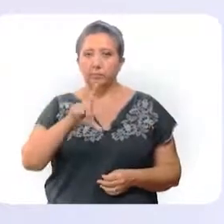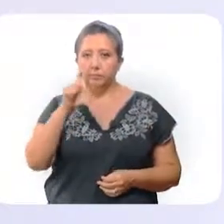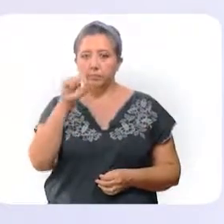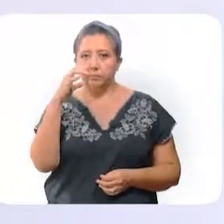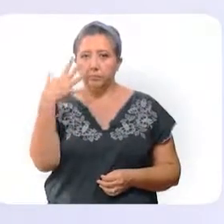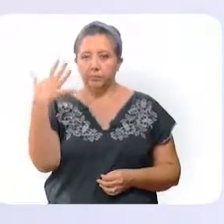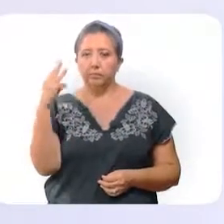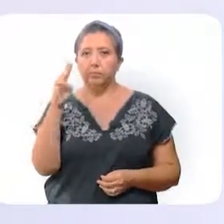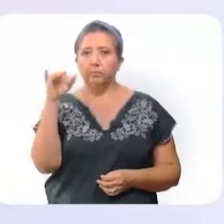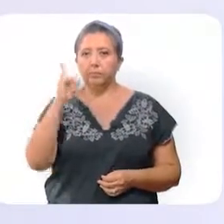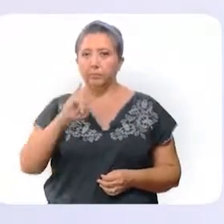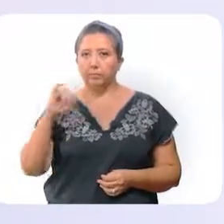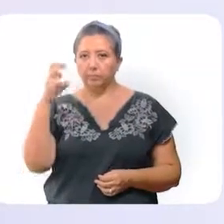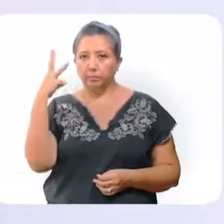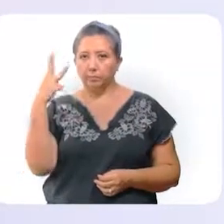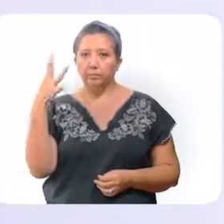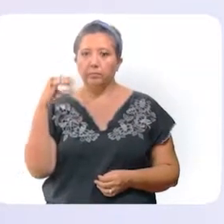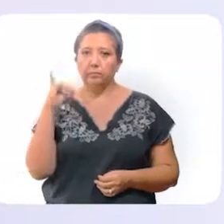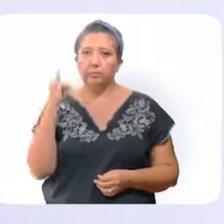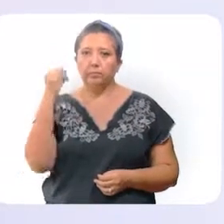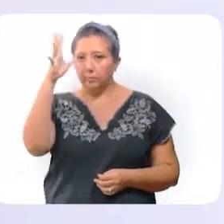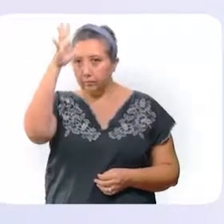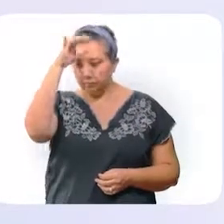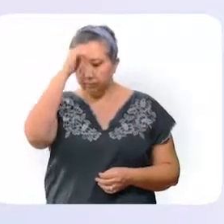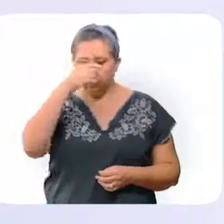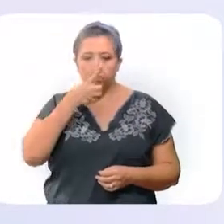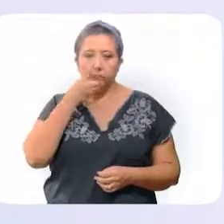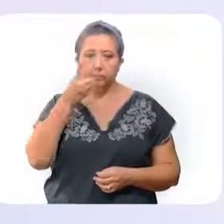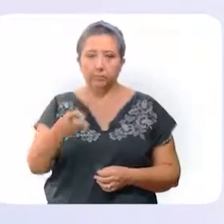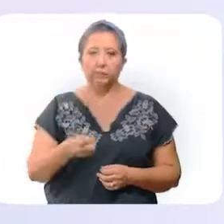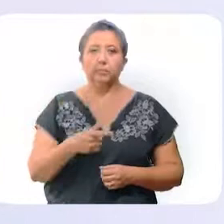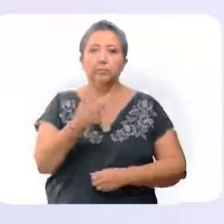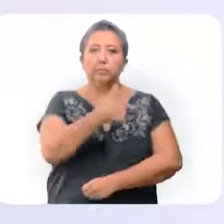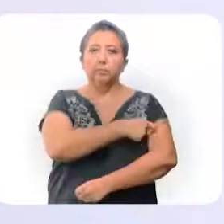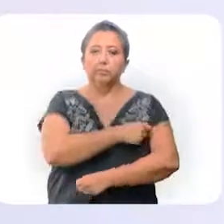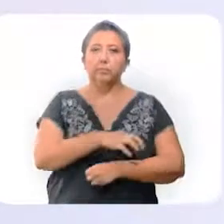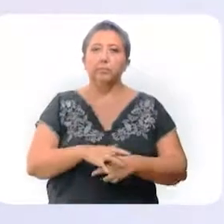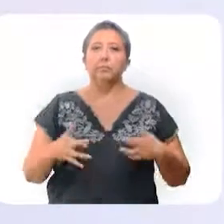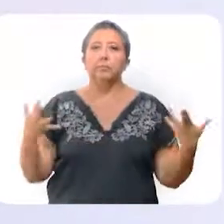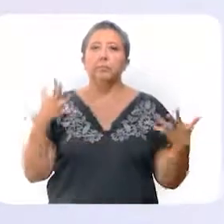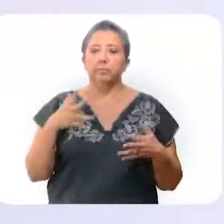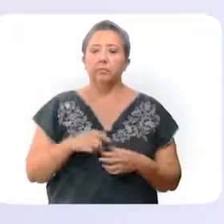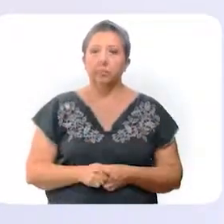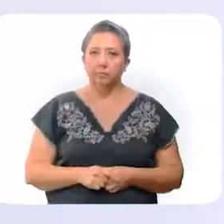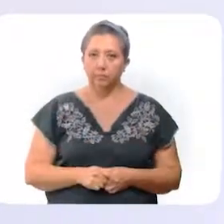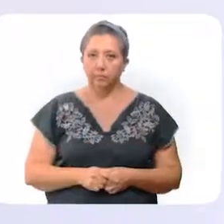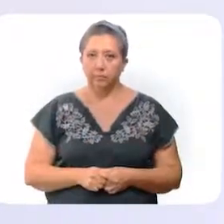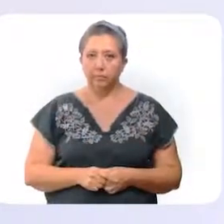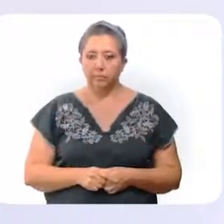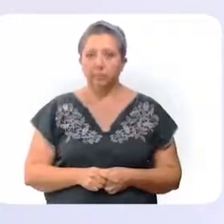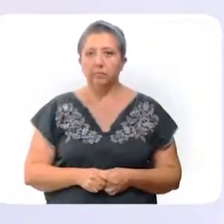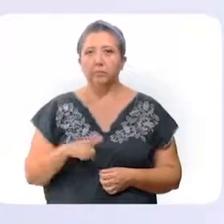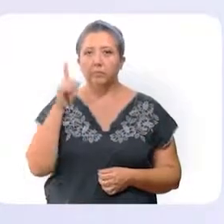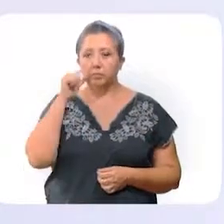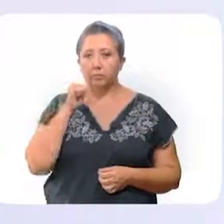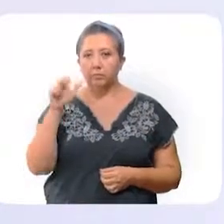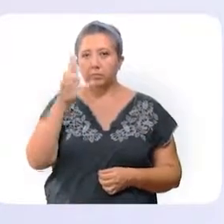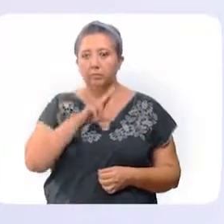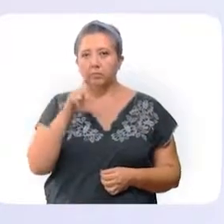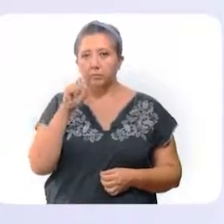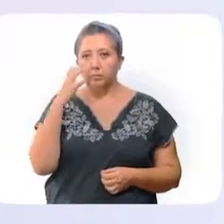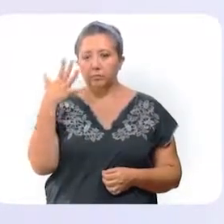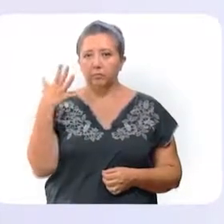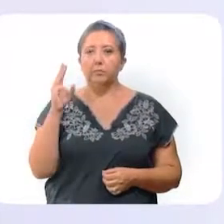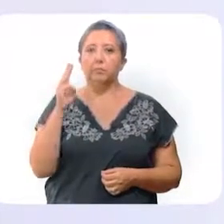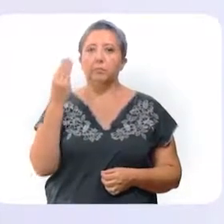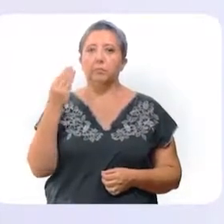25 de mayo al jueves 3 de junio. De acuerdo con lo programado, la vacunación se llevará a cabo en el siguiente orden. Mañana, martes 25